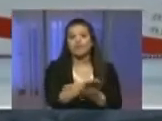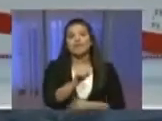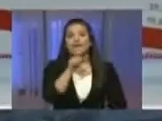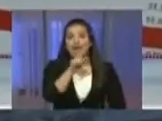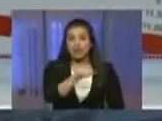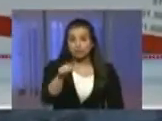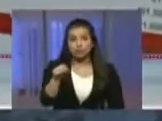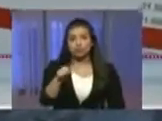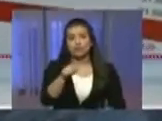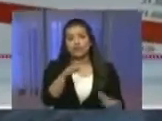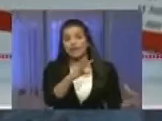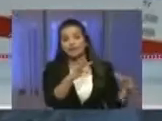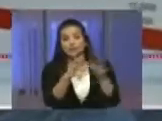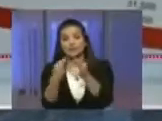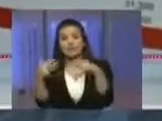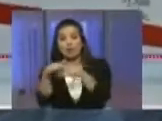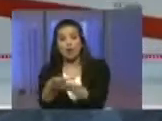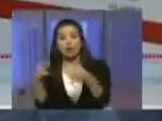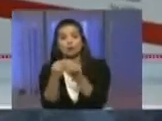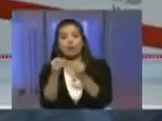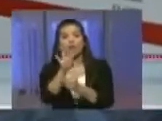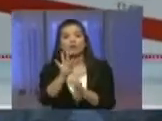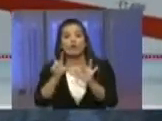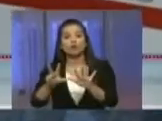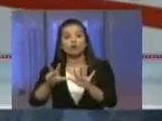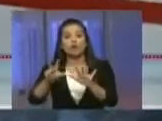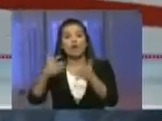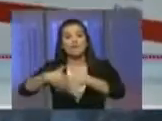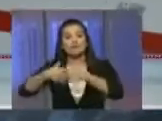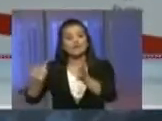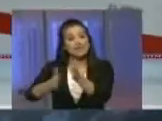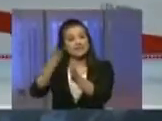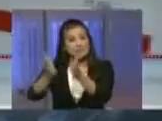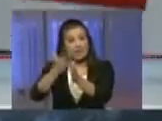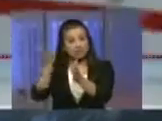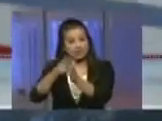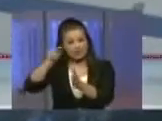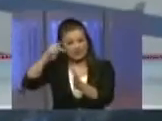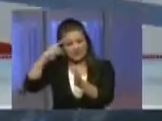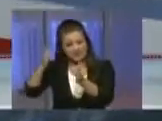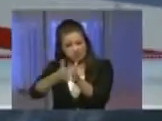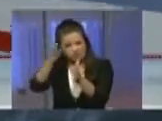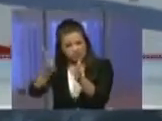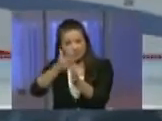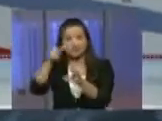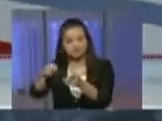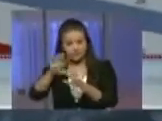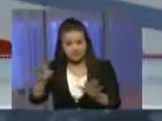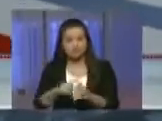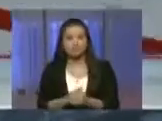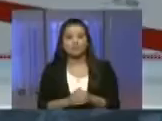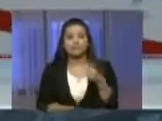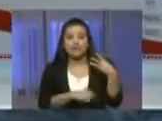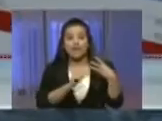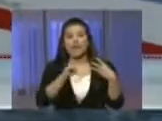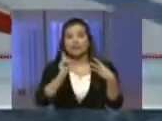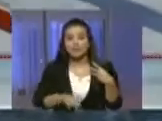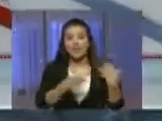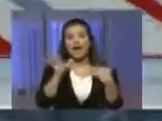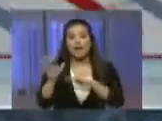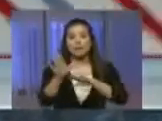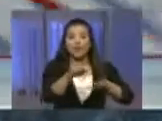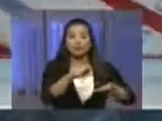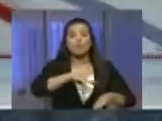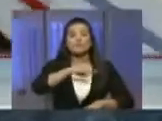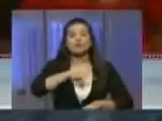integrados a las 48 plantas de mortero húmedo y llevamos apoyando las bases de emisiones sociales 830 de